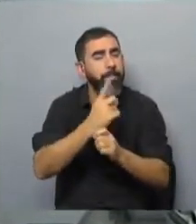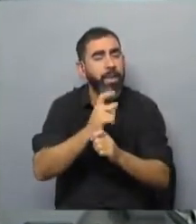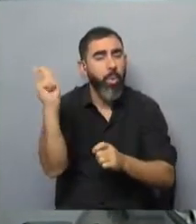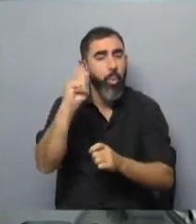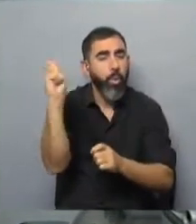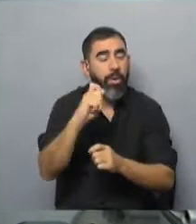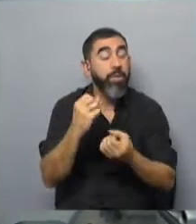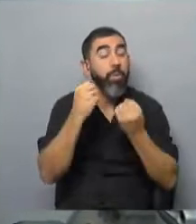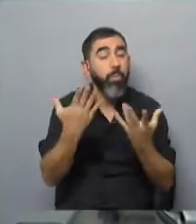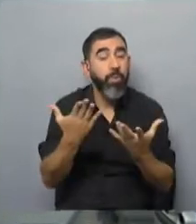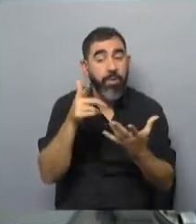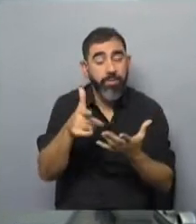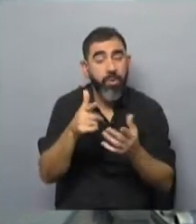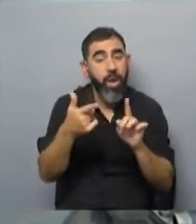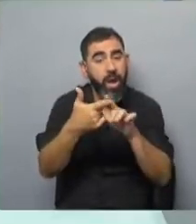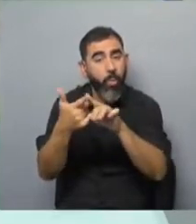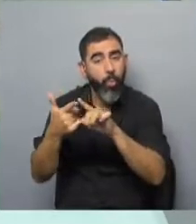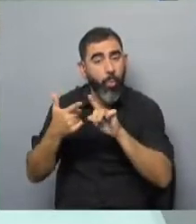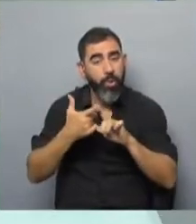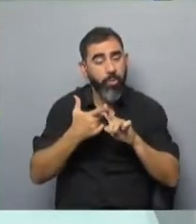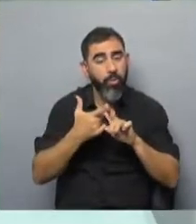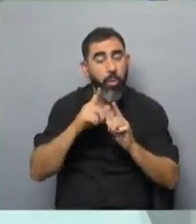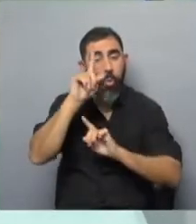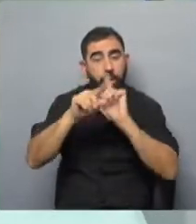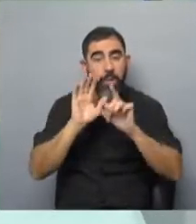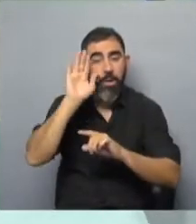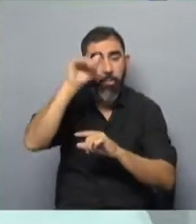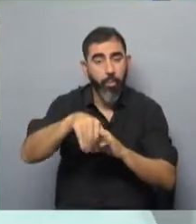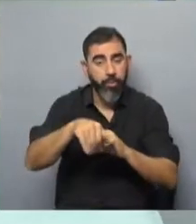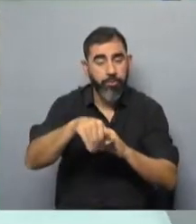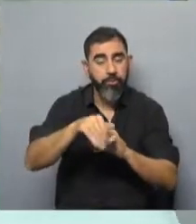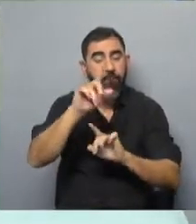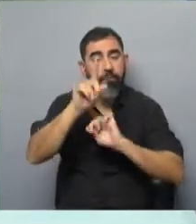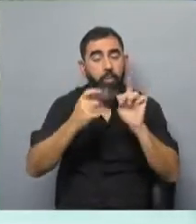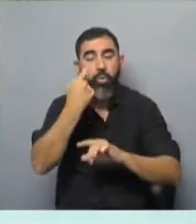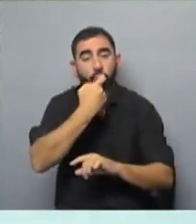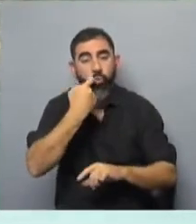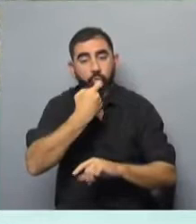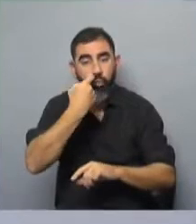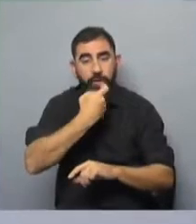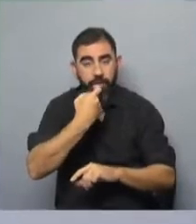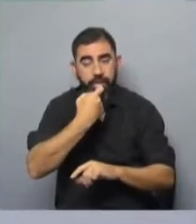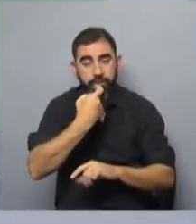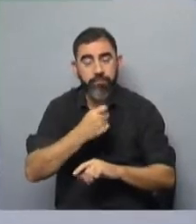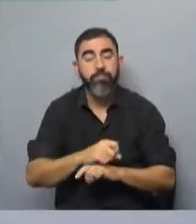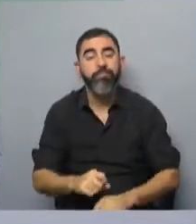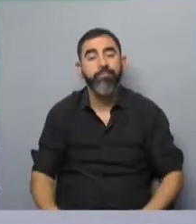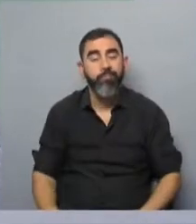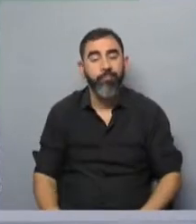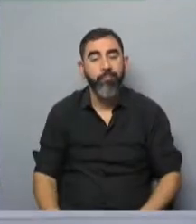urgencias, porque esto es un acuerdo que tenemos con la Universidad de la República, con Facultad de Odontología, en la